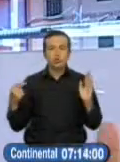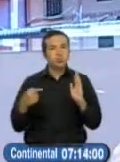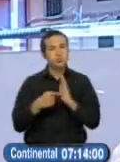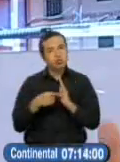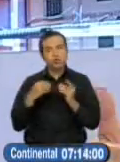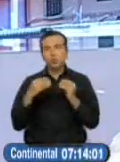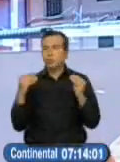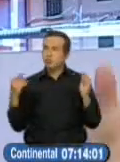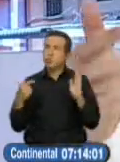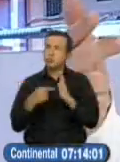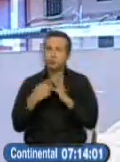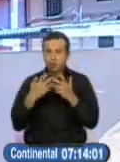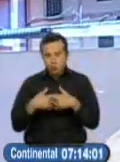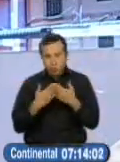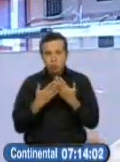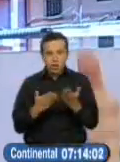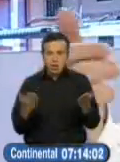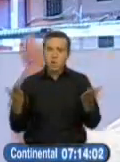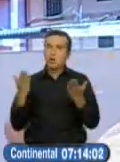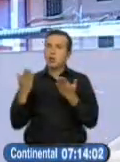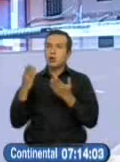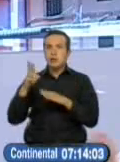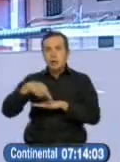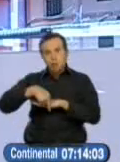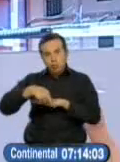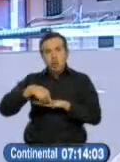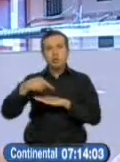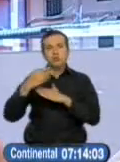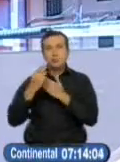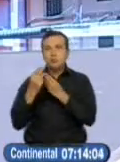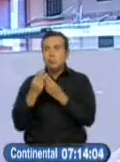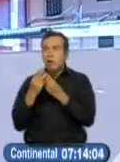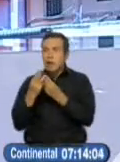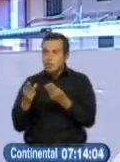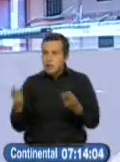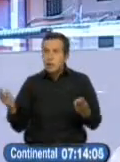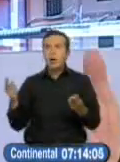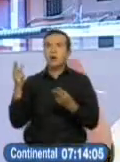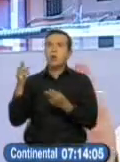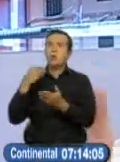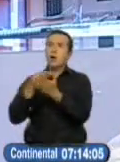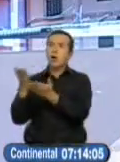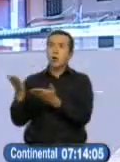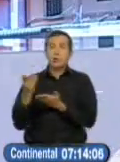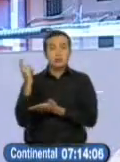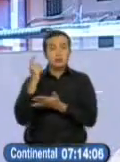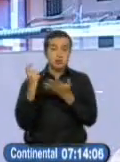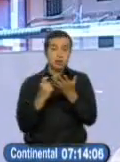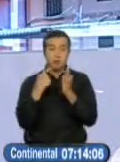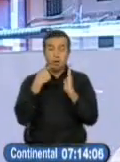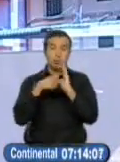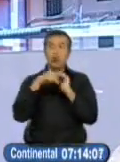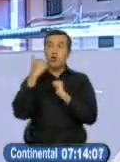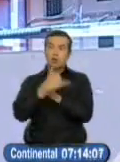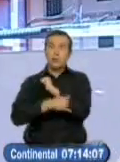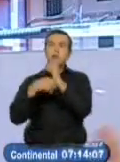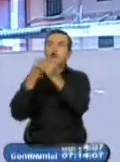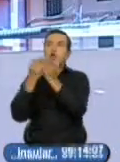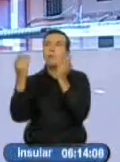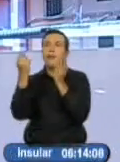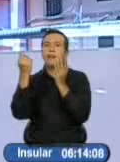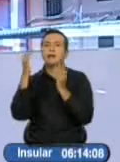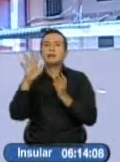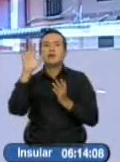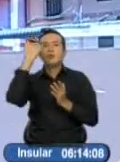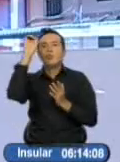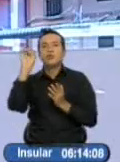importar maquinaria, insumos, repuestos, materia prima, es una cosa necesaria. Ahí se incluye el impuesto de salida de divisas. Y en el